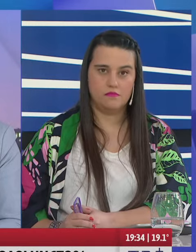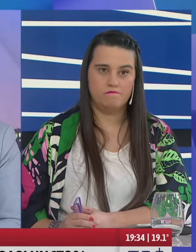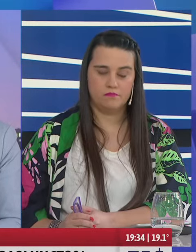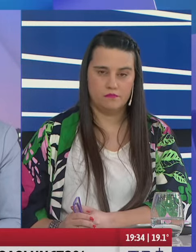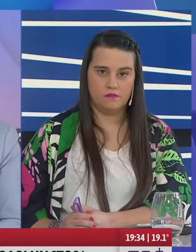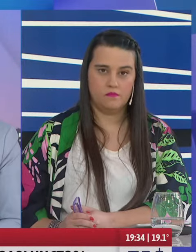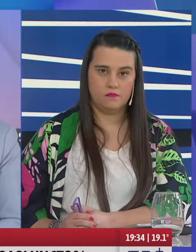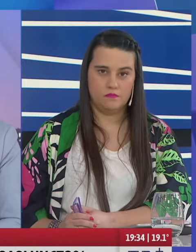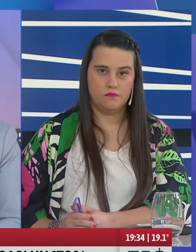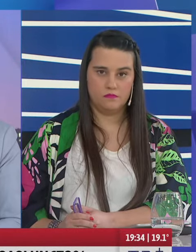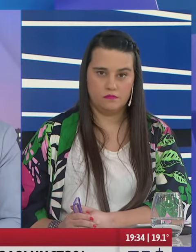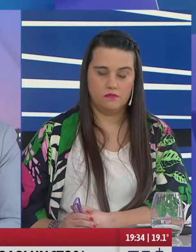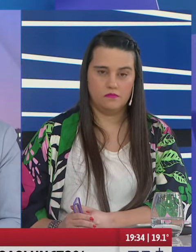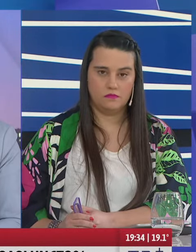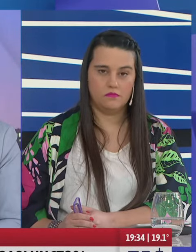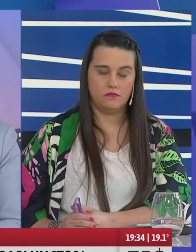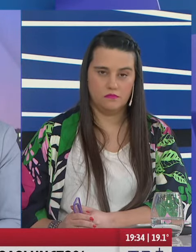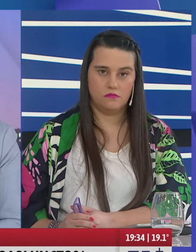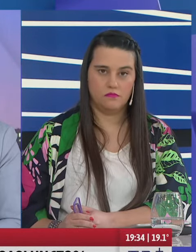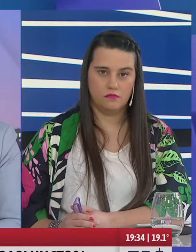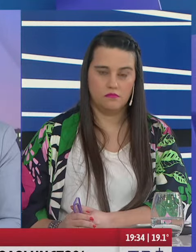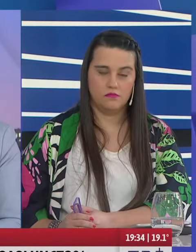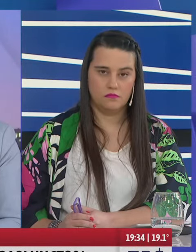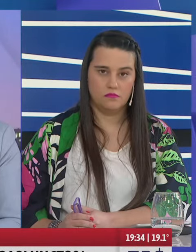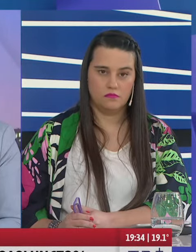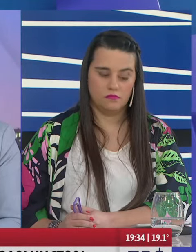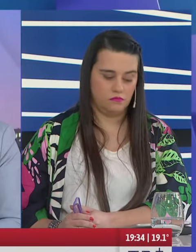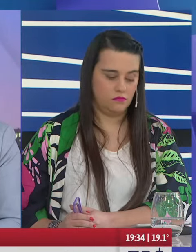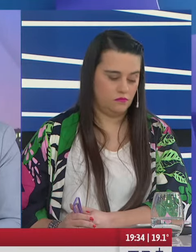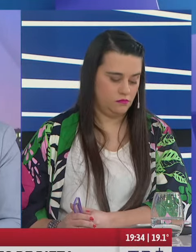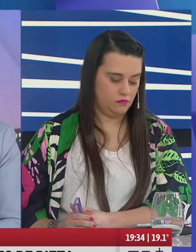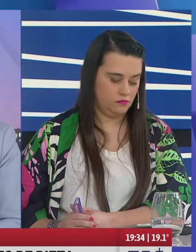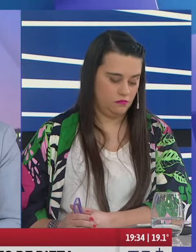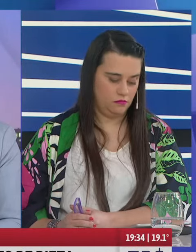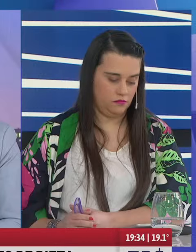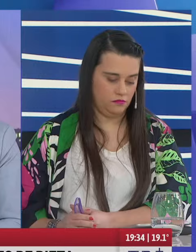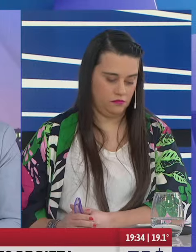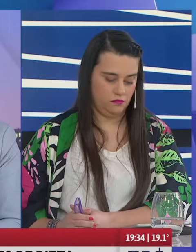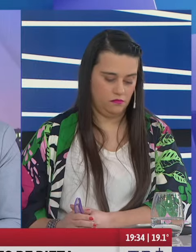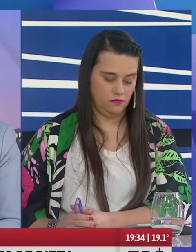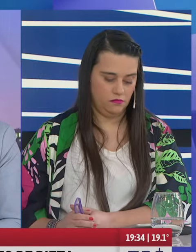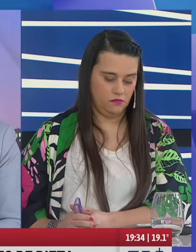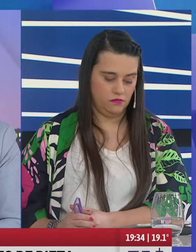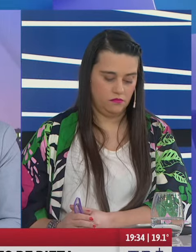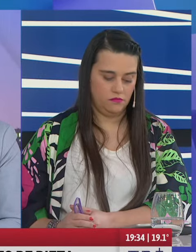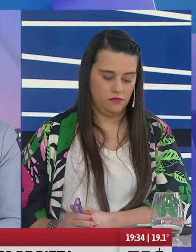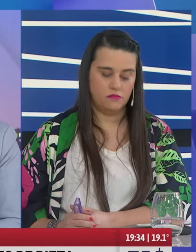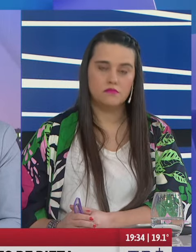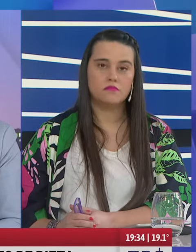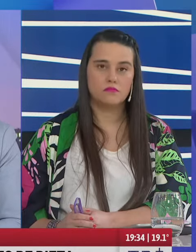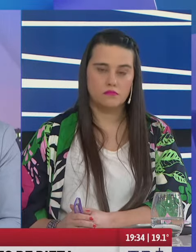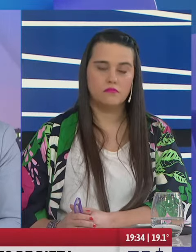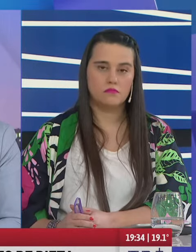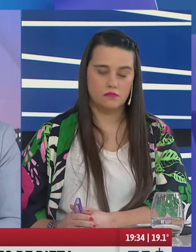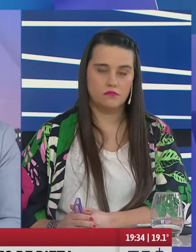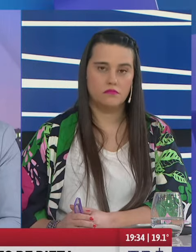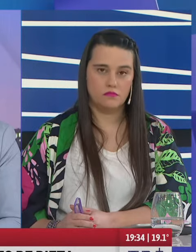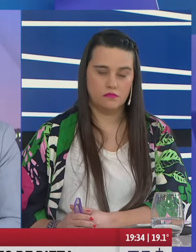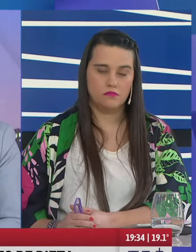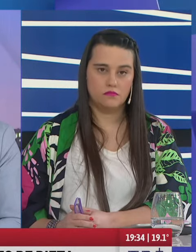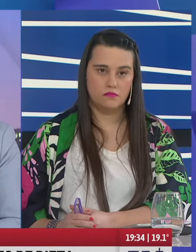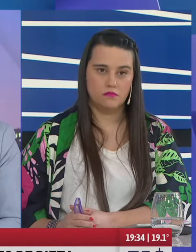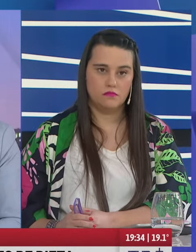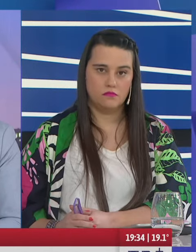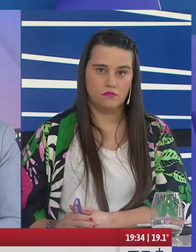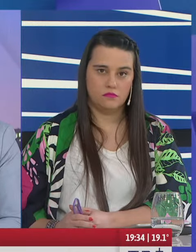tiene 26 asesores por senador. En Argentina, de 10 a 49 trabajadores es considerado como una pequeña empresa. Ajá.